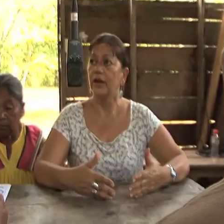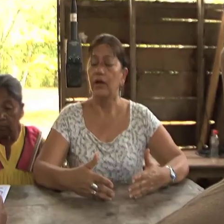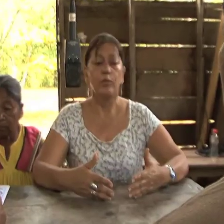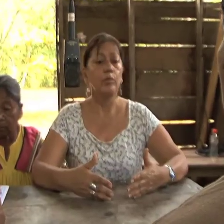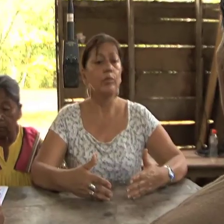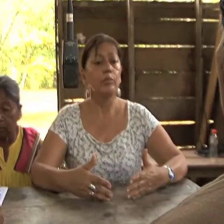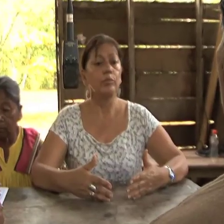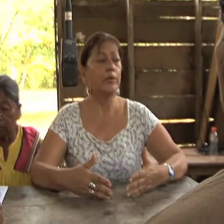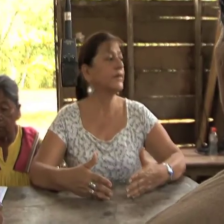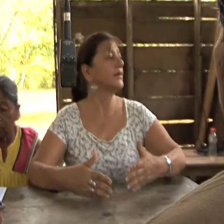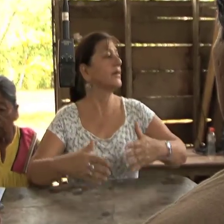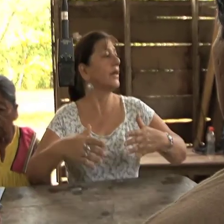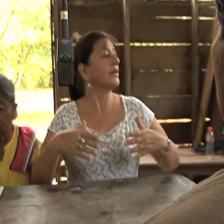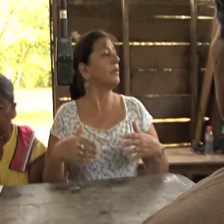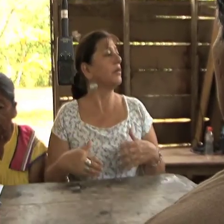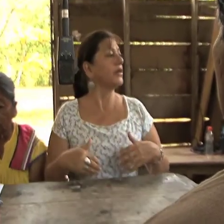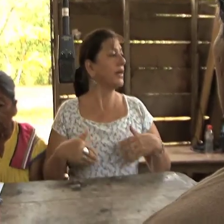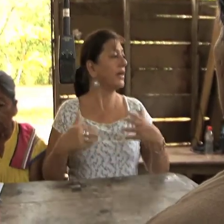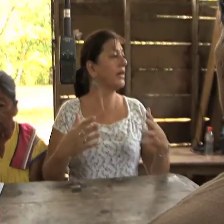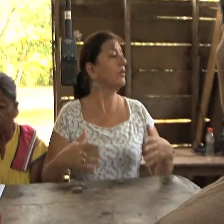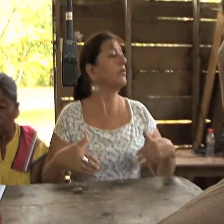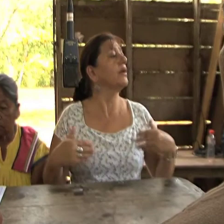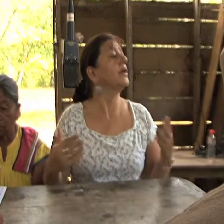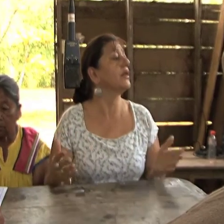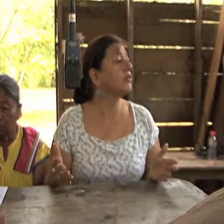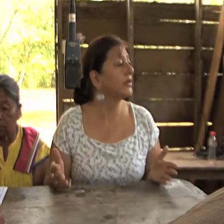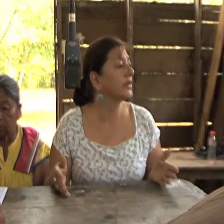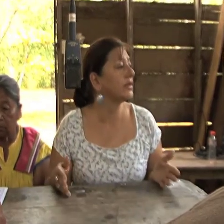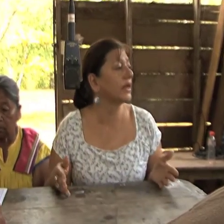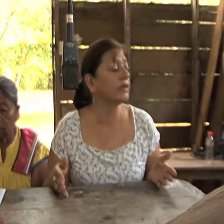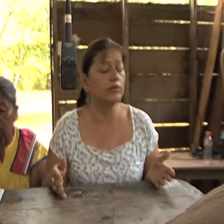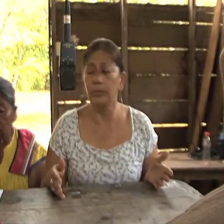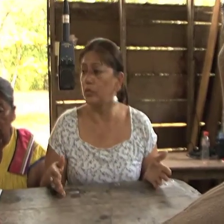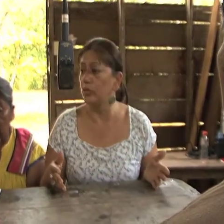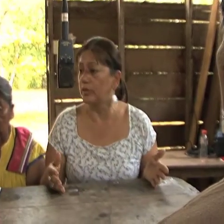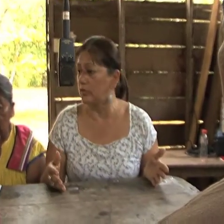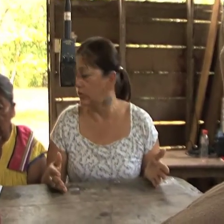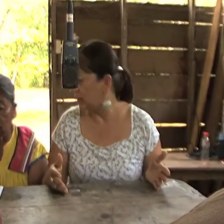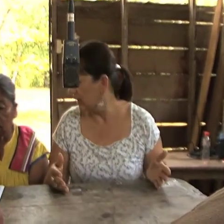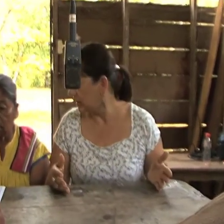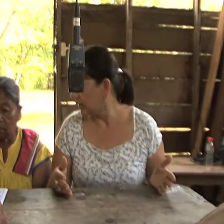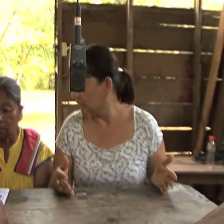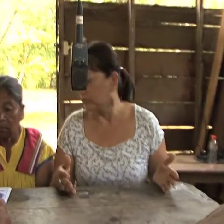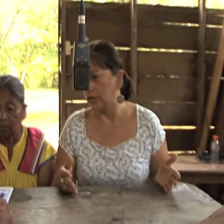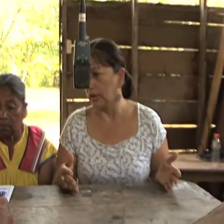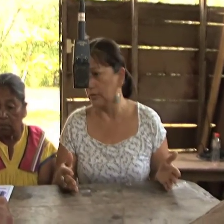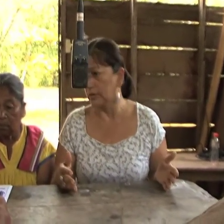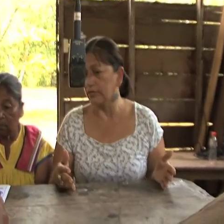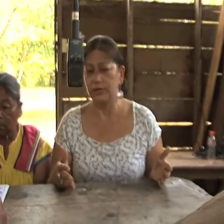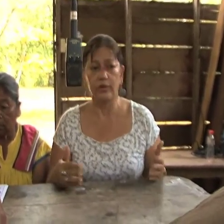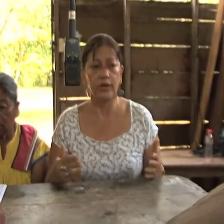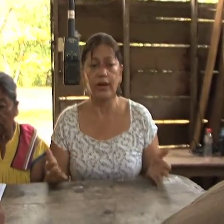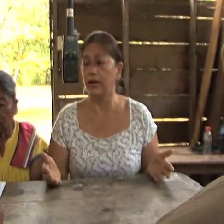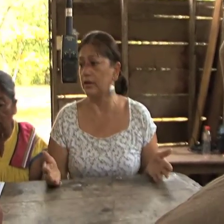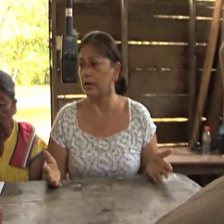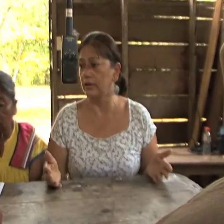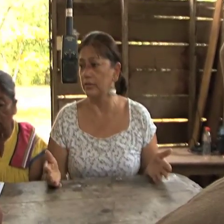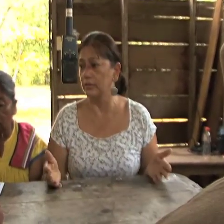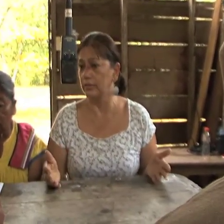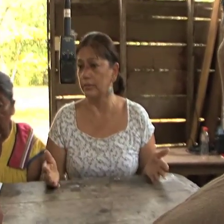costarricenses, pues esa memoria quede en las nuevas generaciones, que ha sido la preocupación que han tenido, que han manifestado